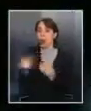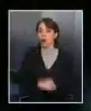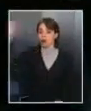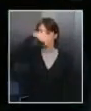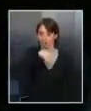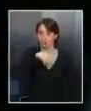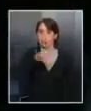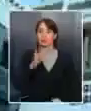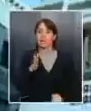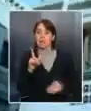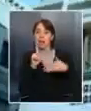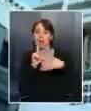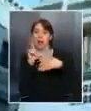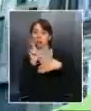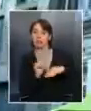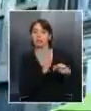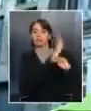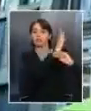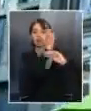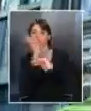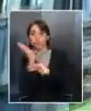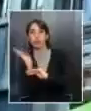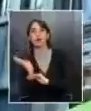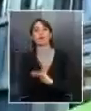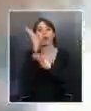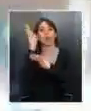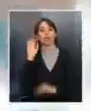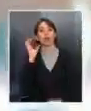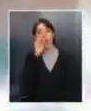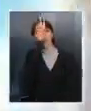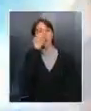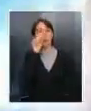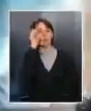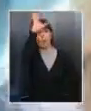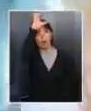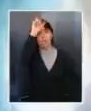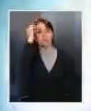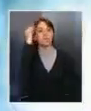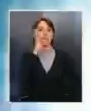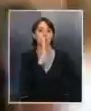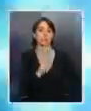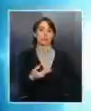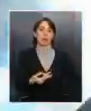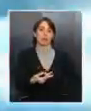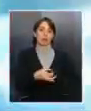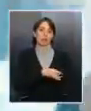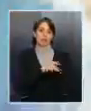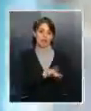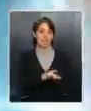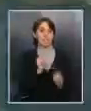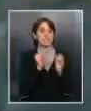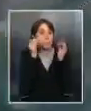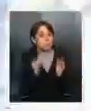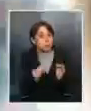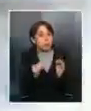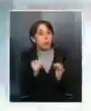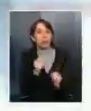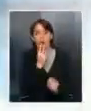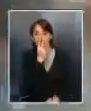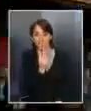una posible gira a Latinoamérica que la traería a países como Colombia, Perú, Argentina, Brasil y por supuesto Chile. De concretarse, la podríamos